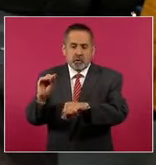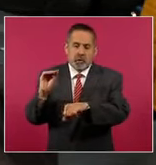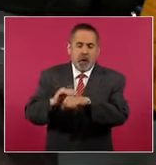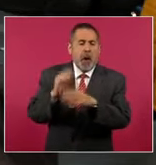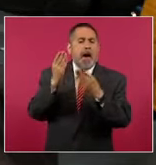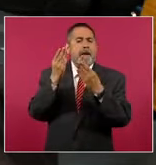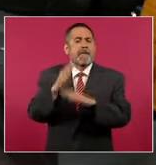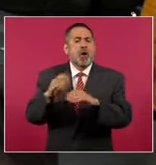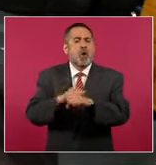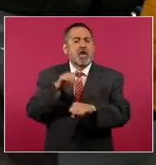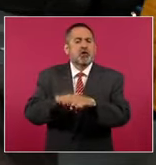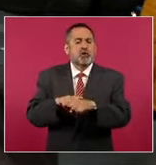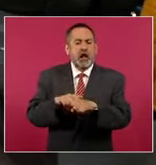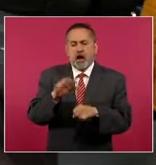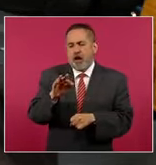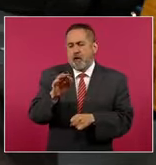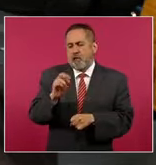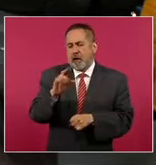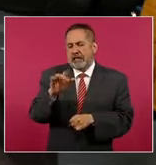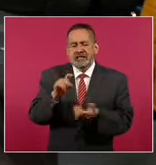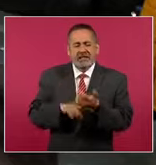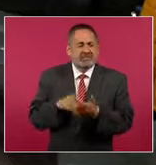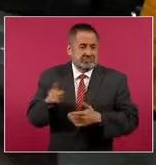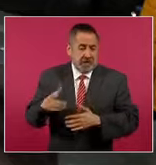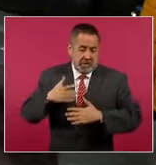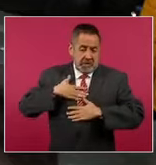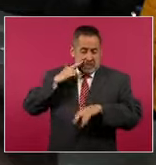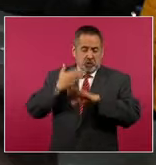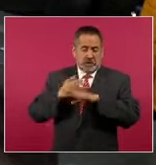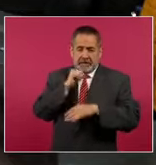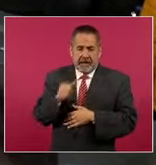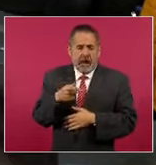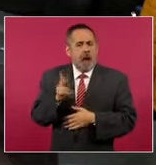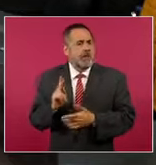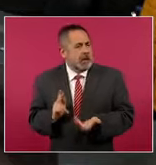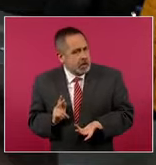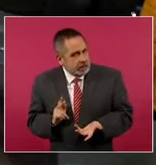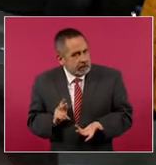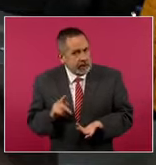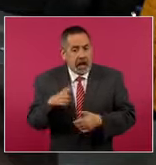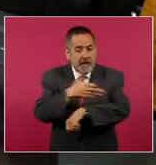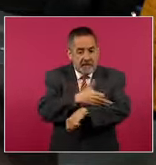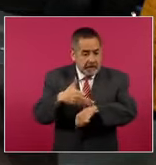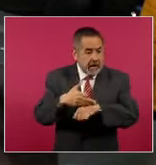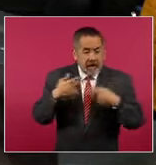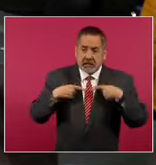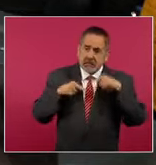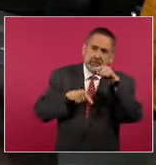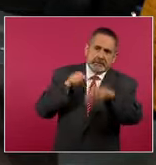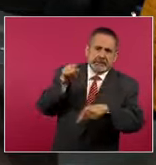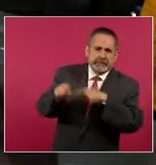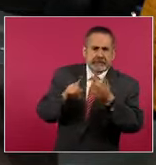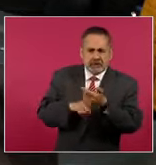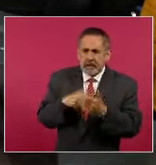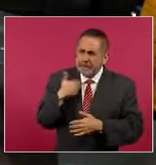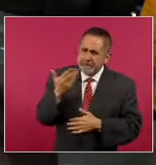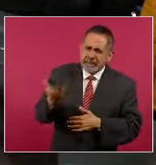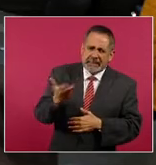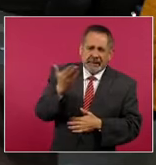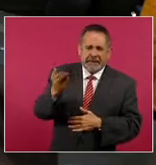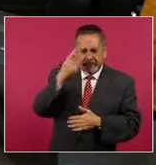Nacional de Datos Forenses, esto porque dice que no le confiere esa responsabilidad. Sin embargo, las familiares de personas desaparecidas pues han